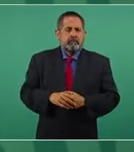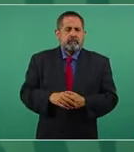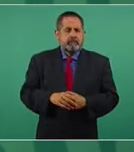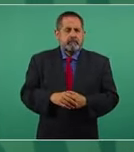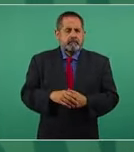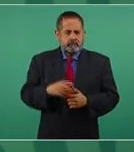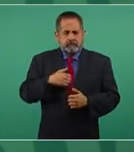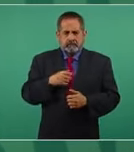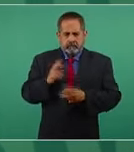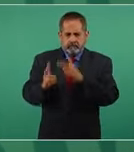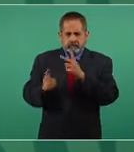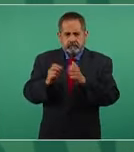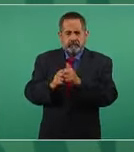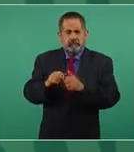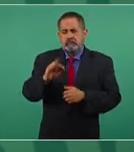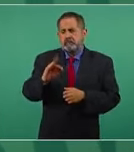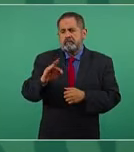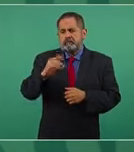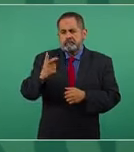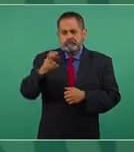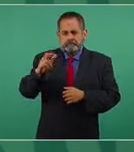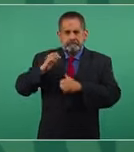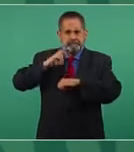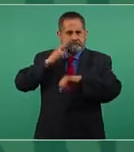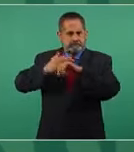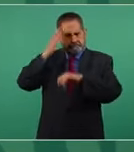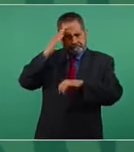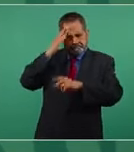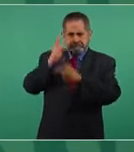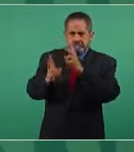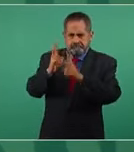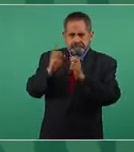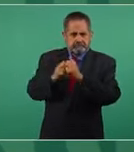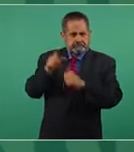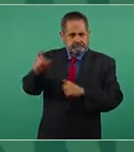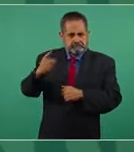Vamos a hablar con el fiscal para que